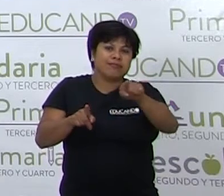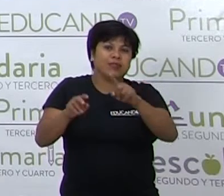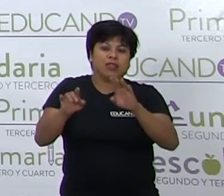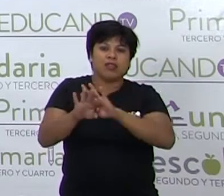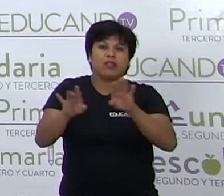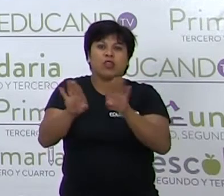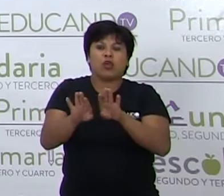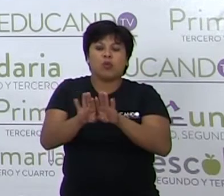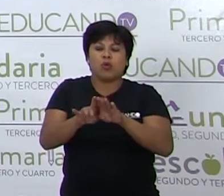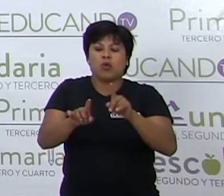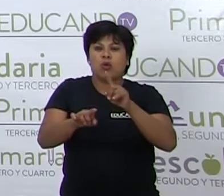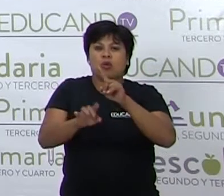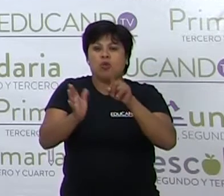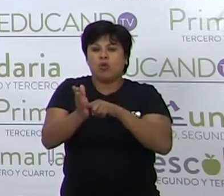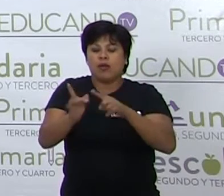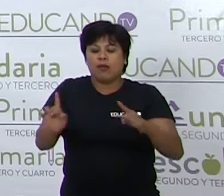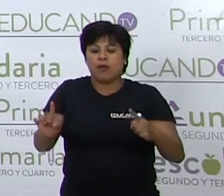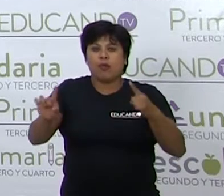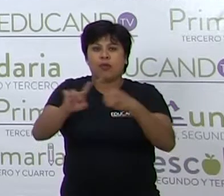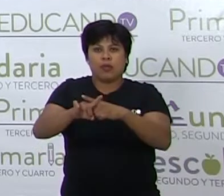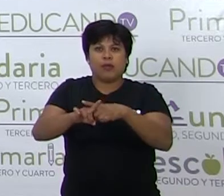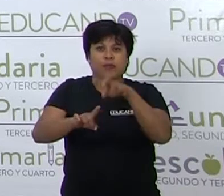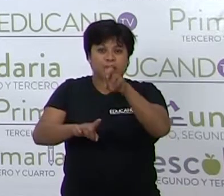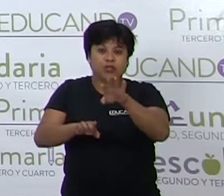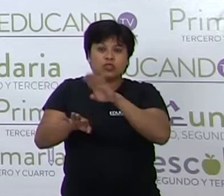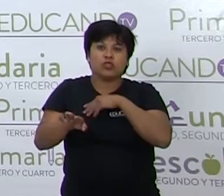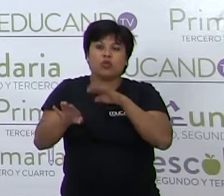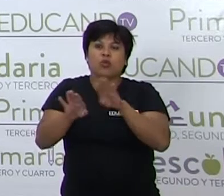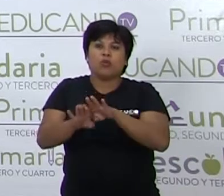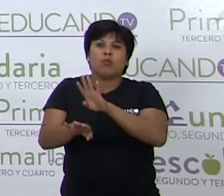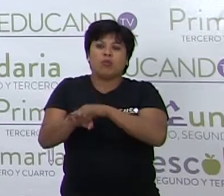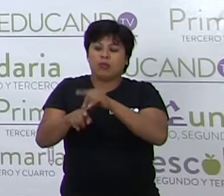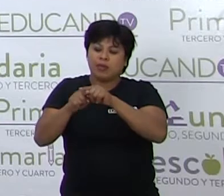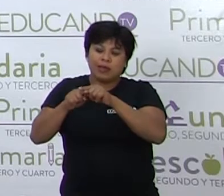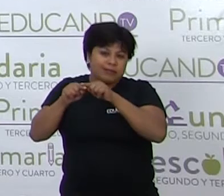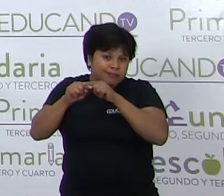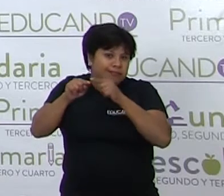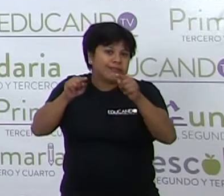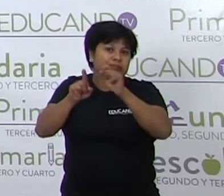prolongación y la voy a prolongar más adelante